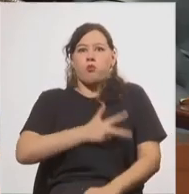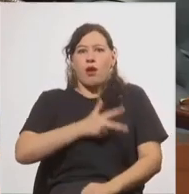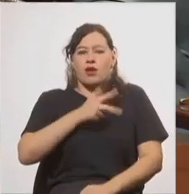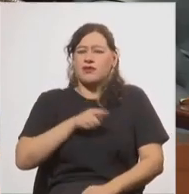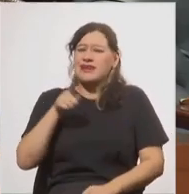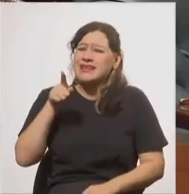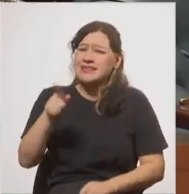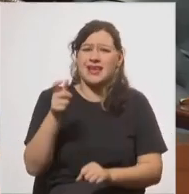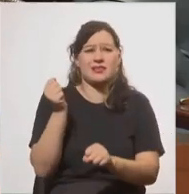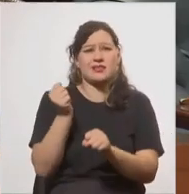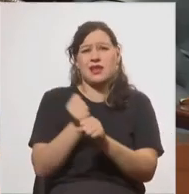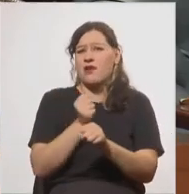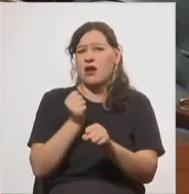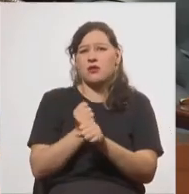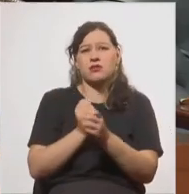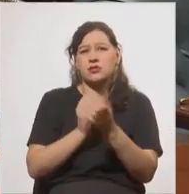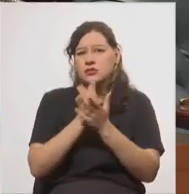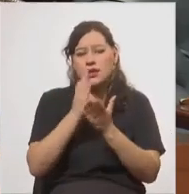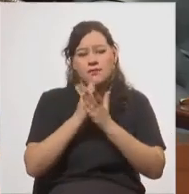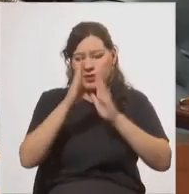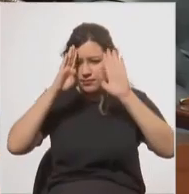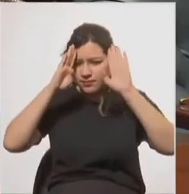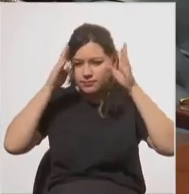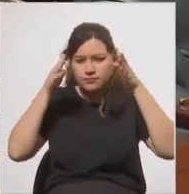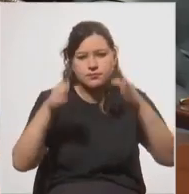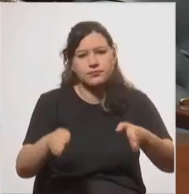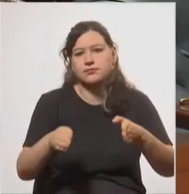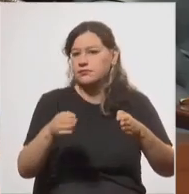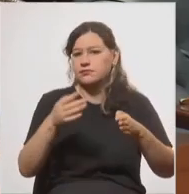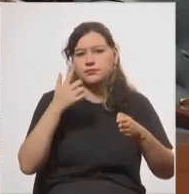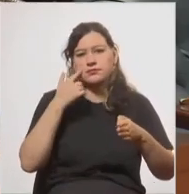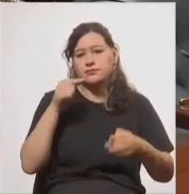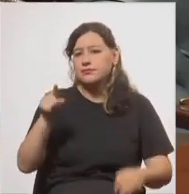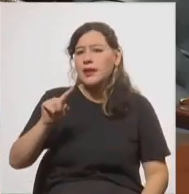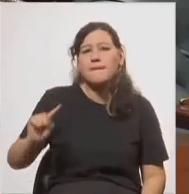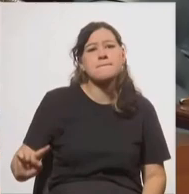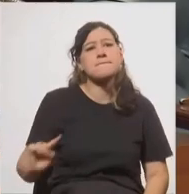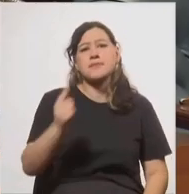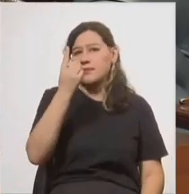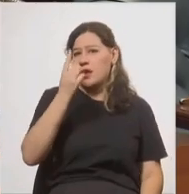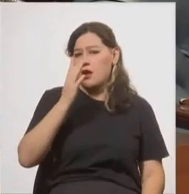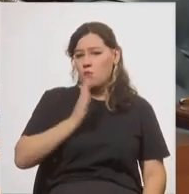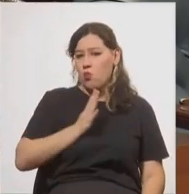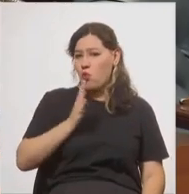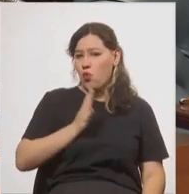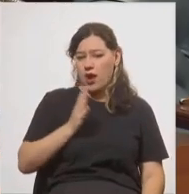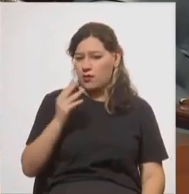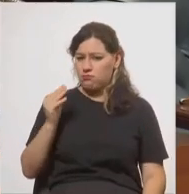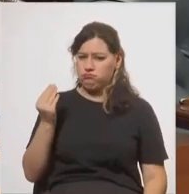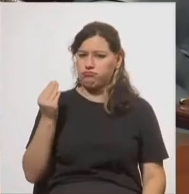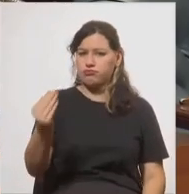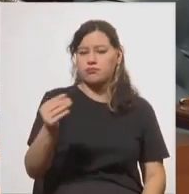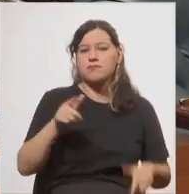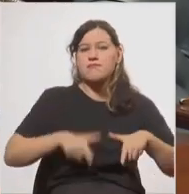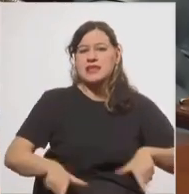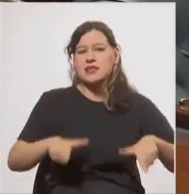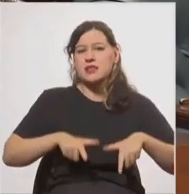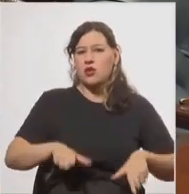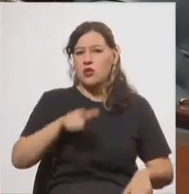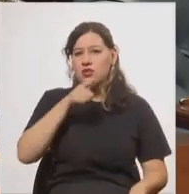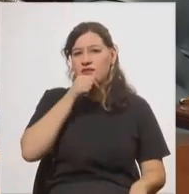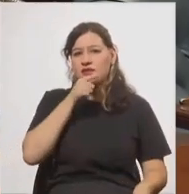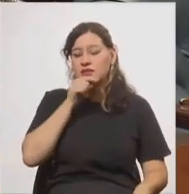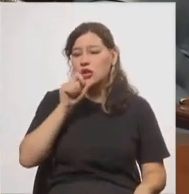funciones habitualmente reservadas a los hombres. Fue la primera mujer que ocupó ese Ministerio de Defensa en el Uruguay y que en